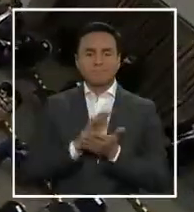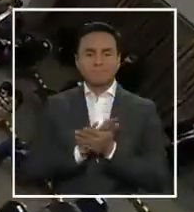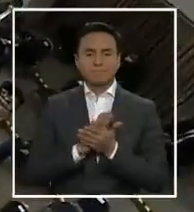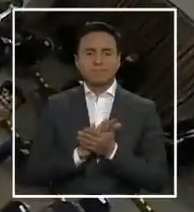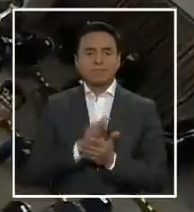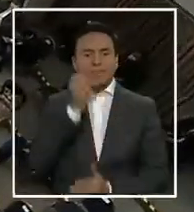creo compatriotas